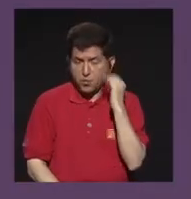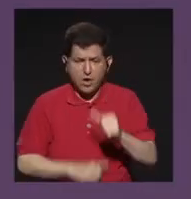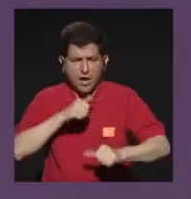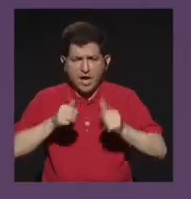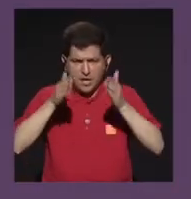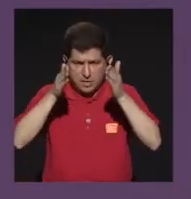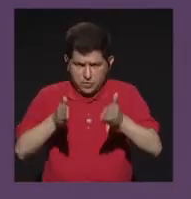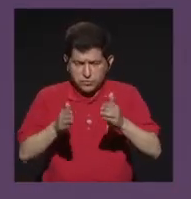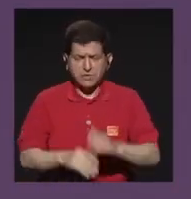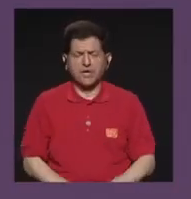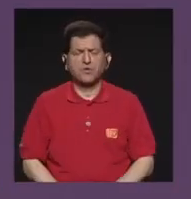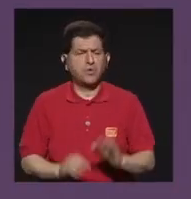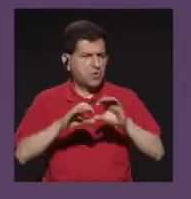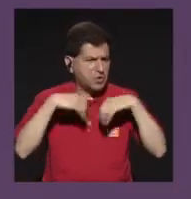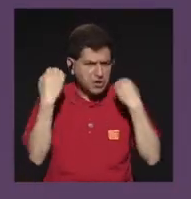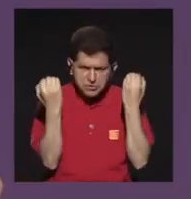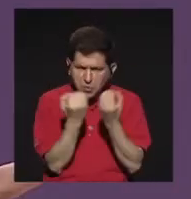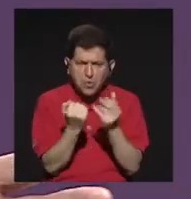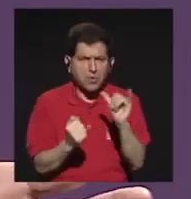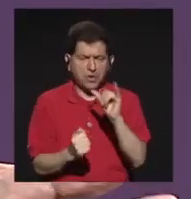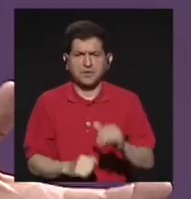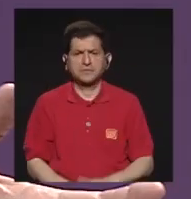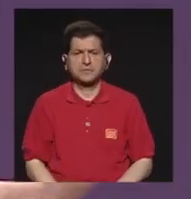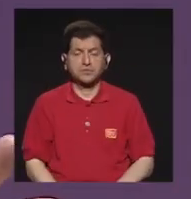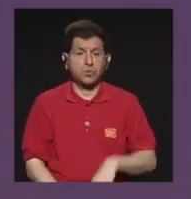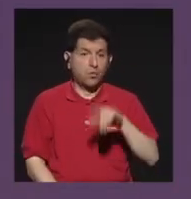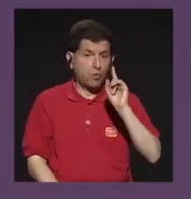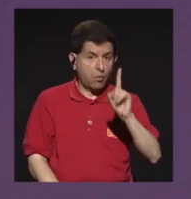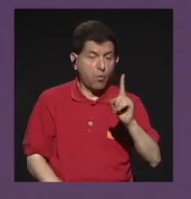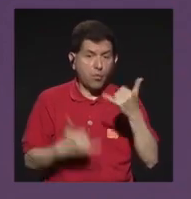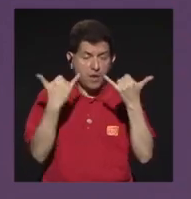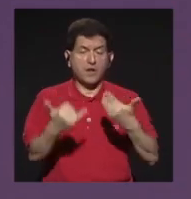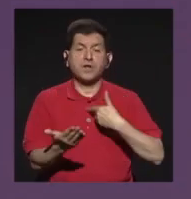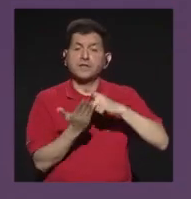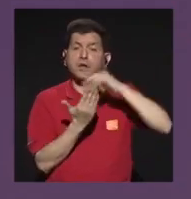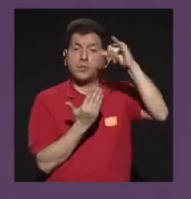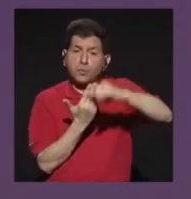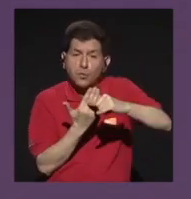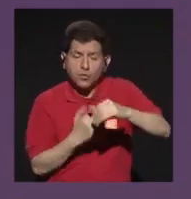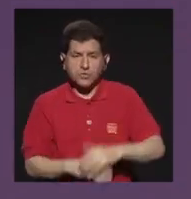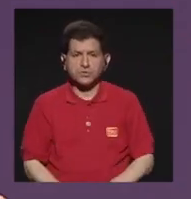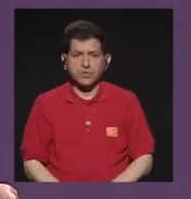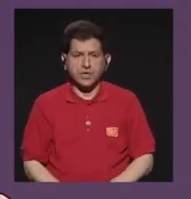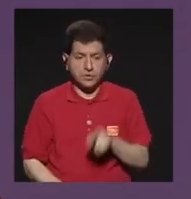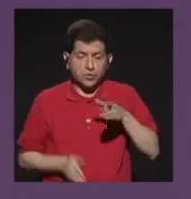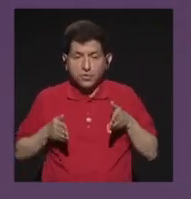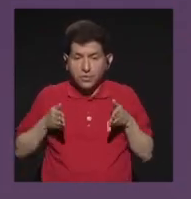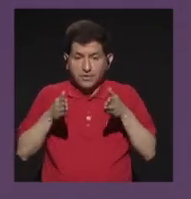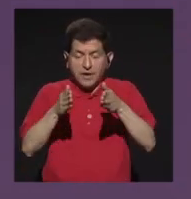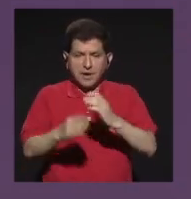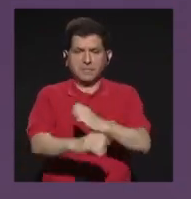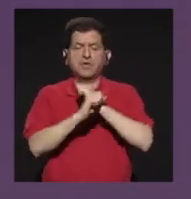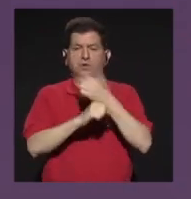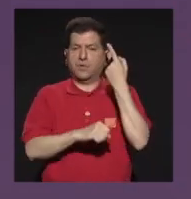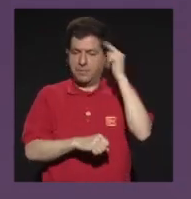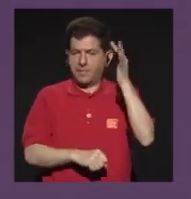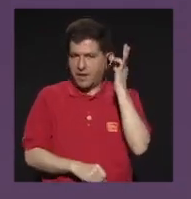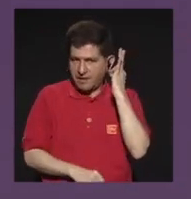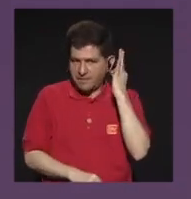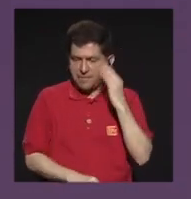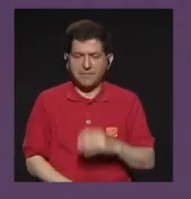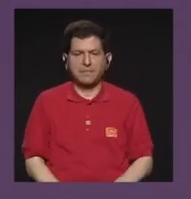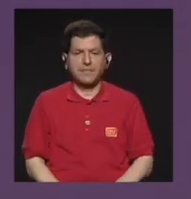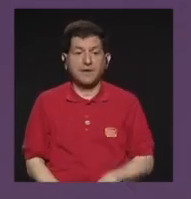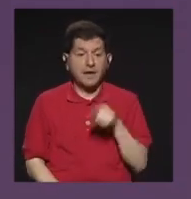de organizaciones que por ejemplo una de ellas ahorita tiene un proyecto de corredor seguro para las mujeres y tiene que ver